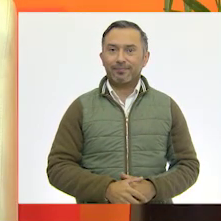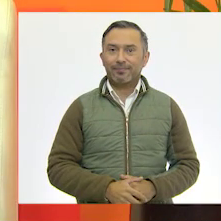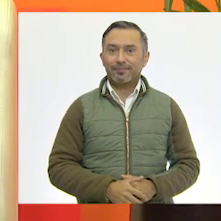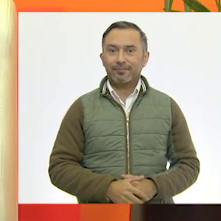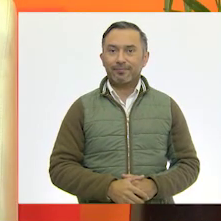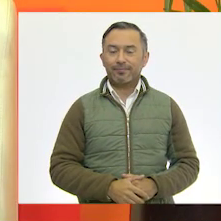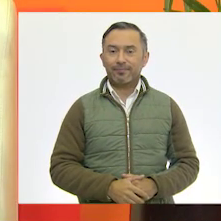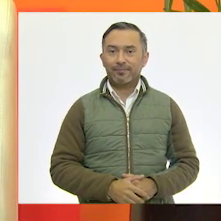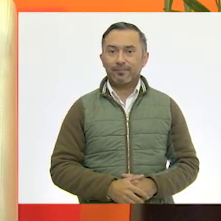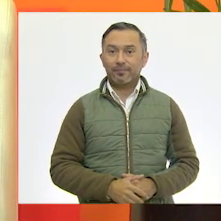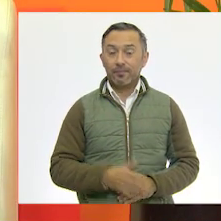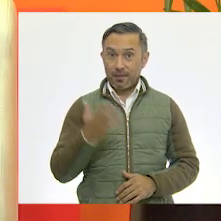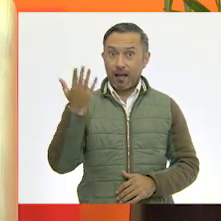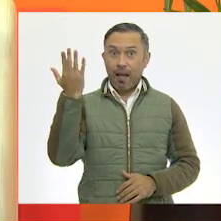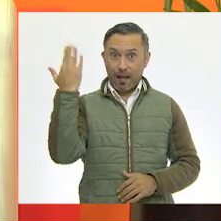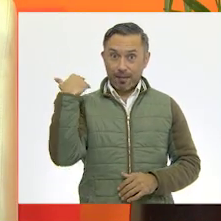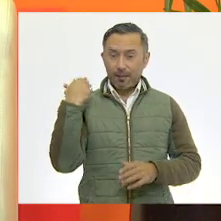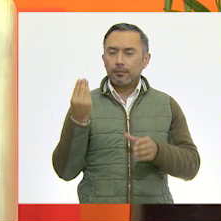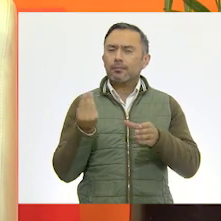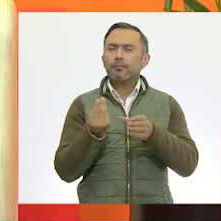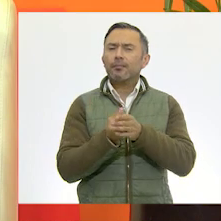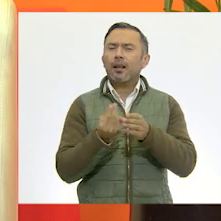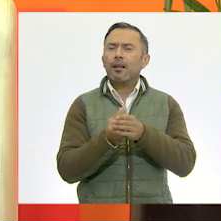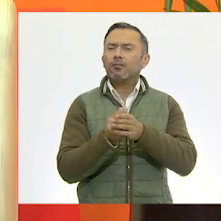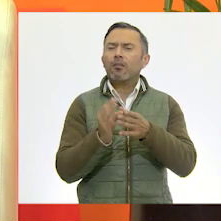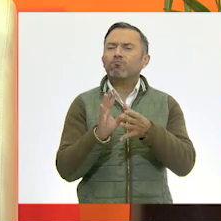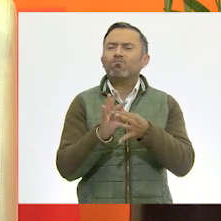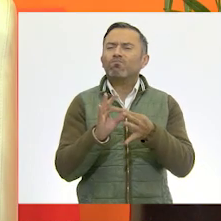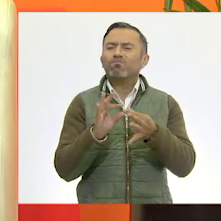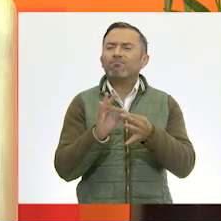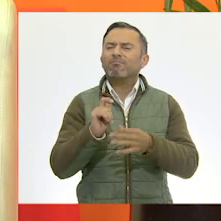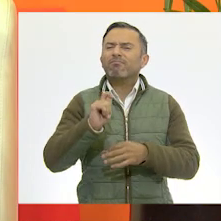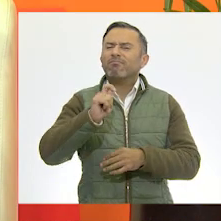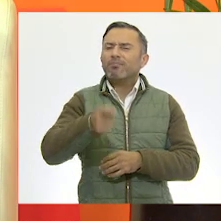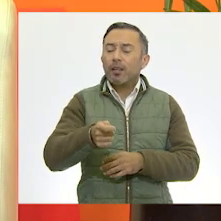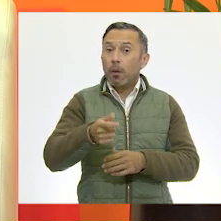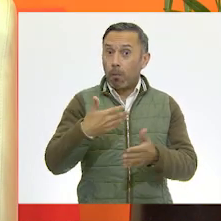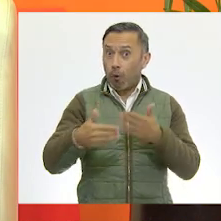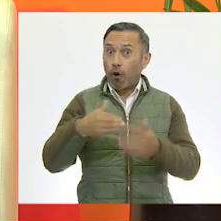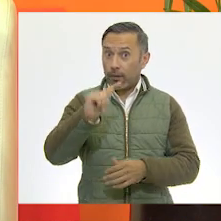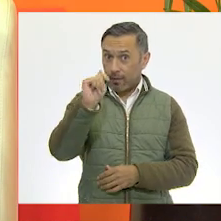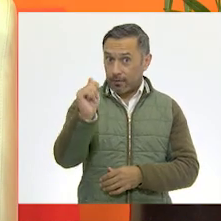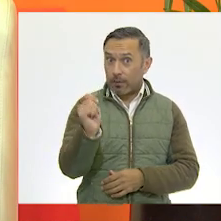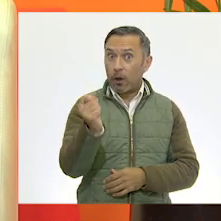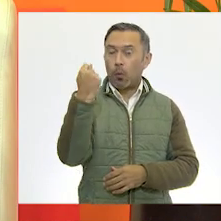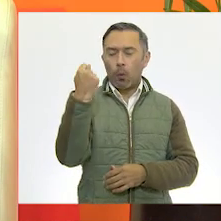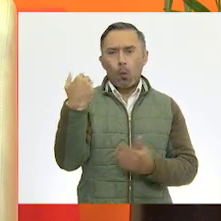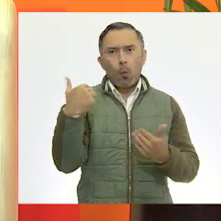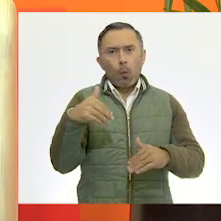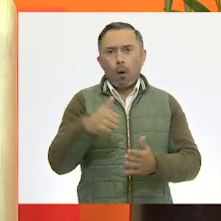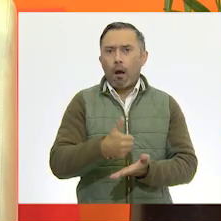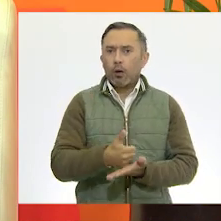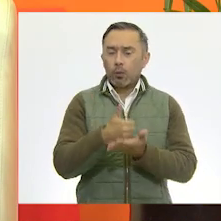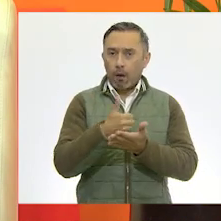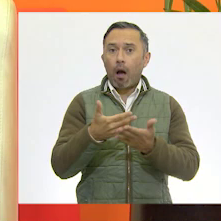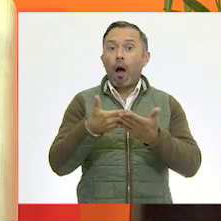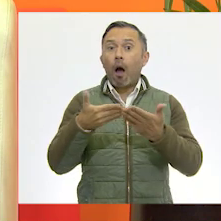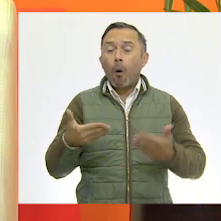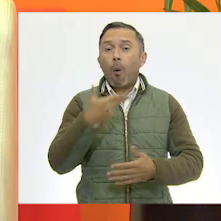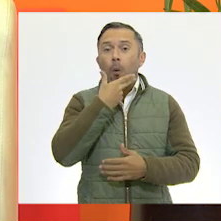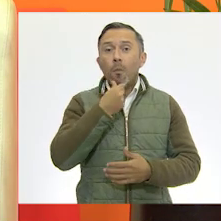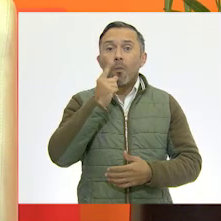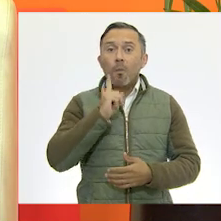En el programa anterior pudimos ver cómo la tecnología resulta una gran aliada para la atención de alumnas y alumnos